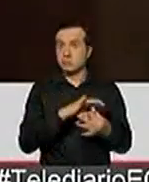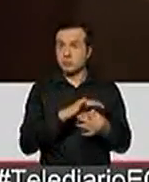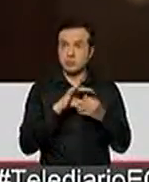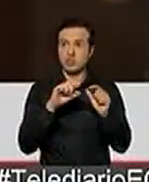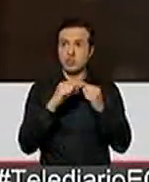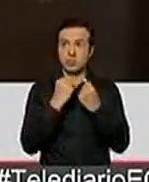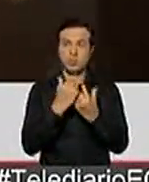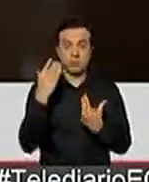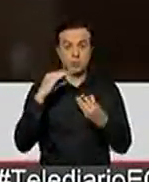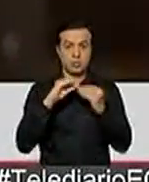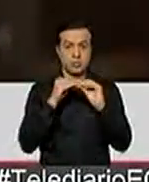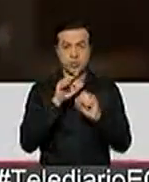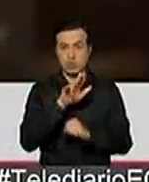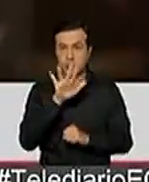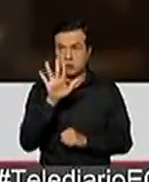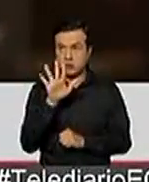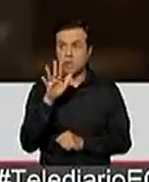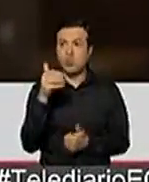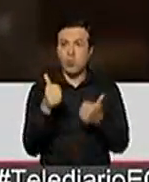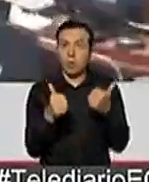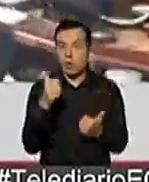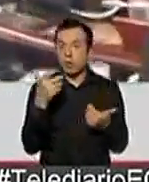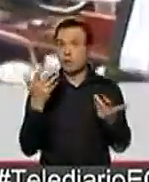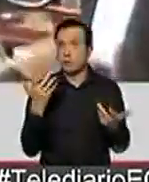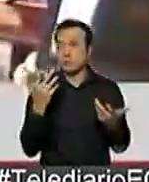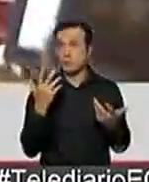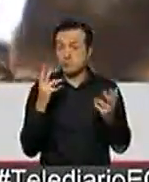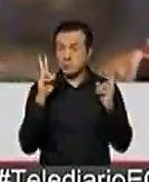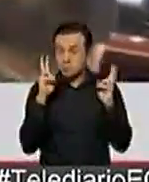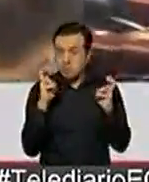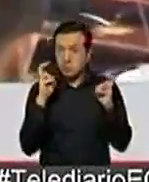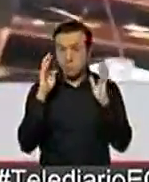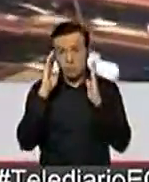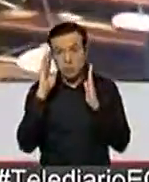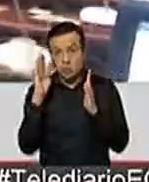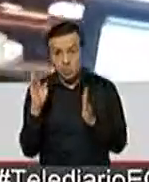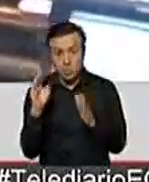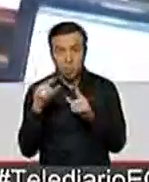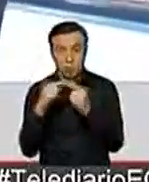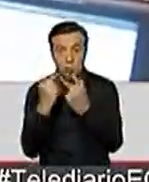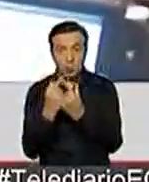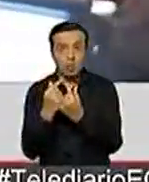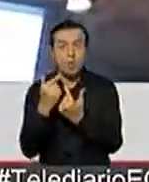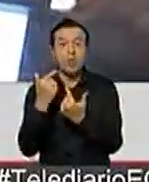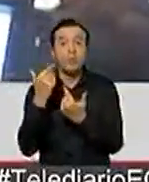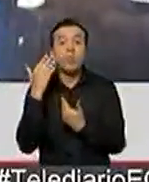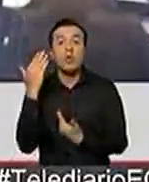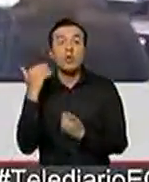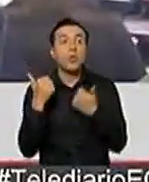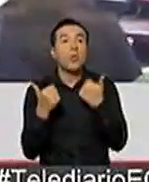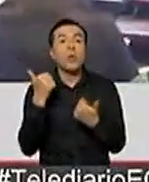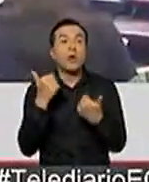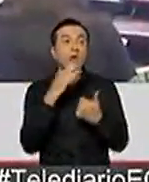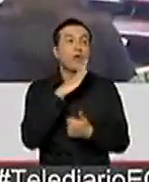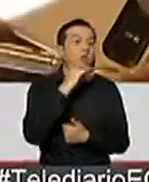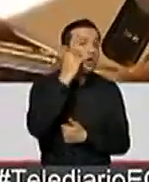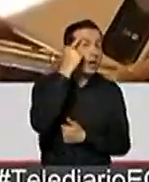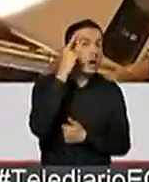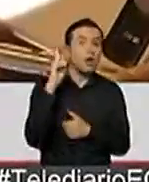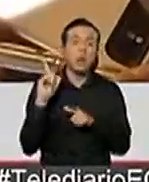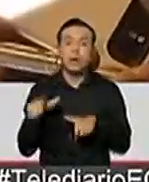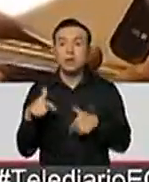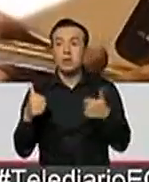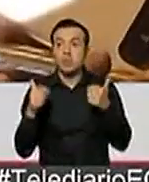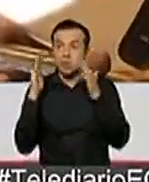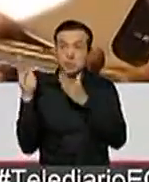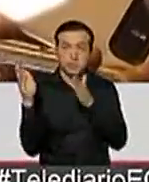Alianza País, pero no definió si su participación se enmarcará en los principios de esta agrupación política o de las líneas correístas. Una